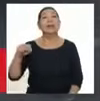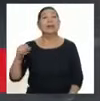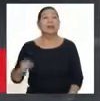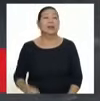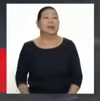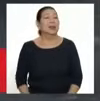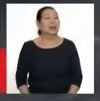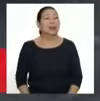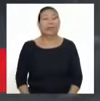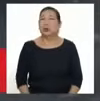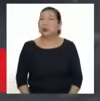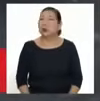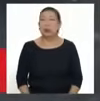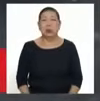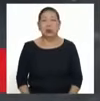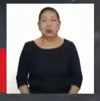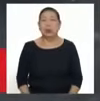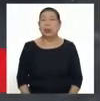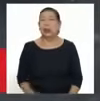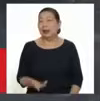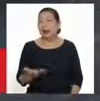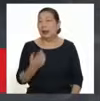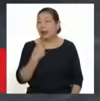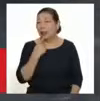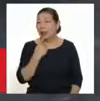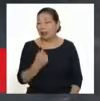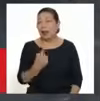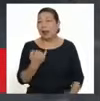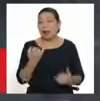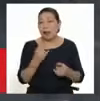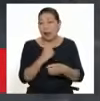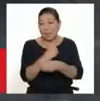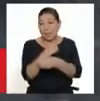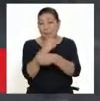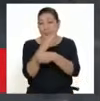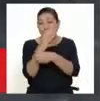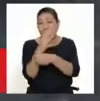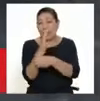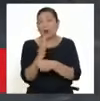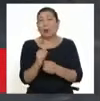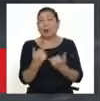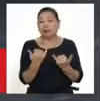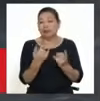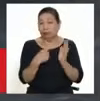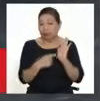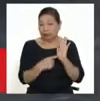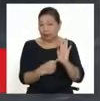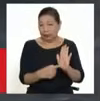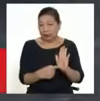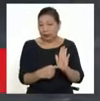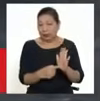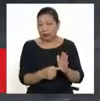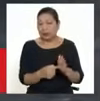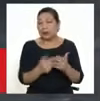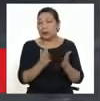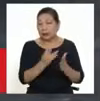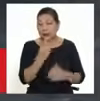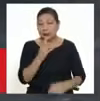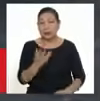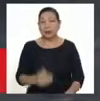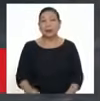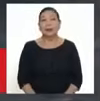Efectivamente, un accidente con consecuencias fatales que se ha reportado esta madrugada y los detalles los vamos a presentar en la nota que hemos